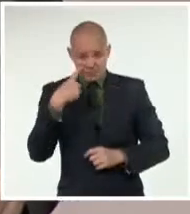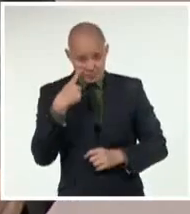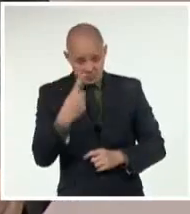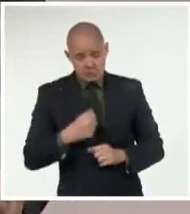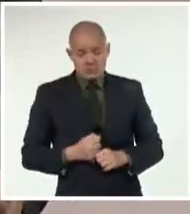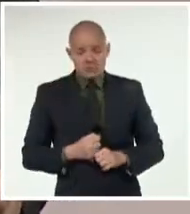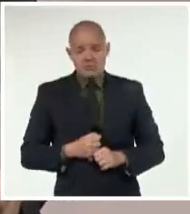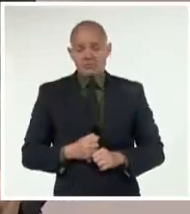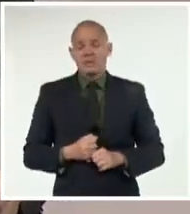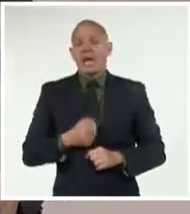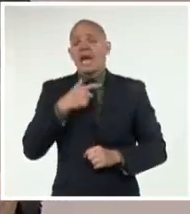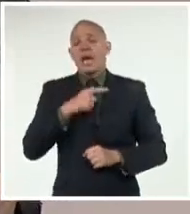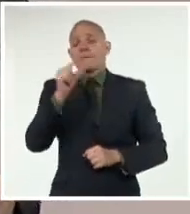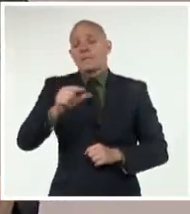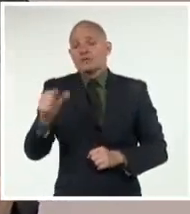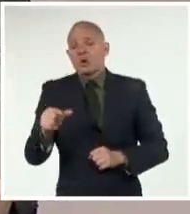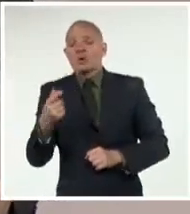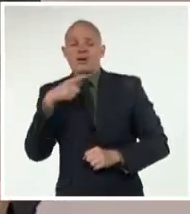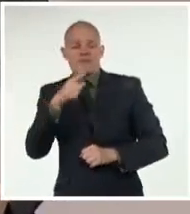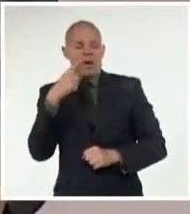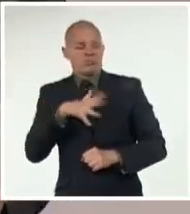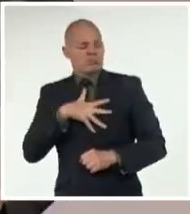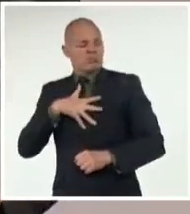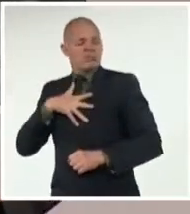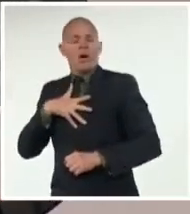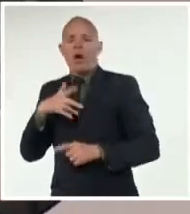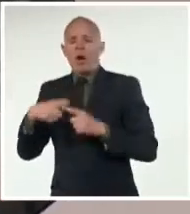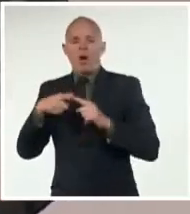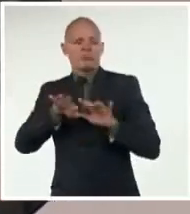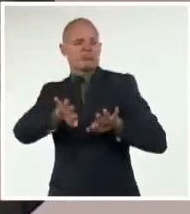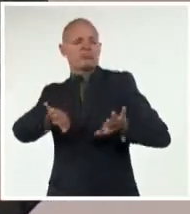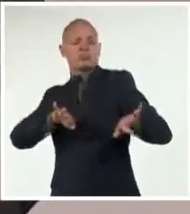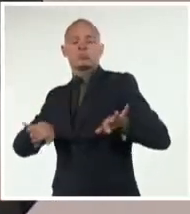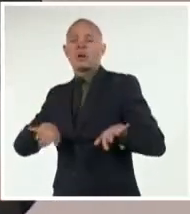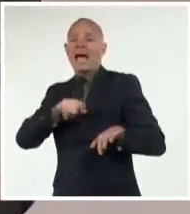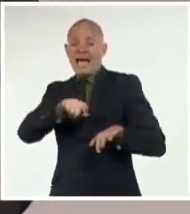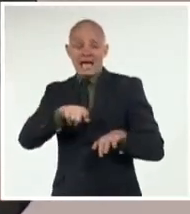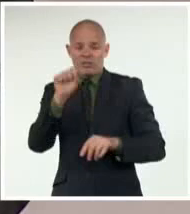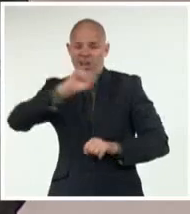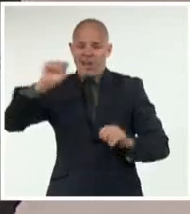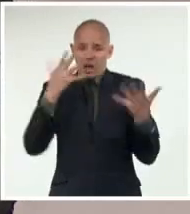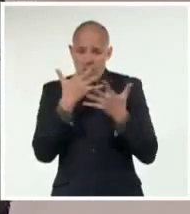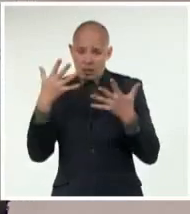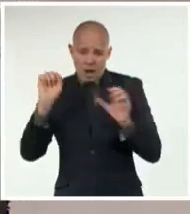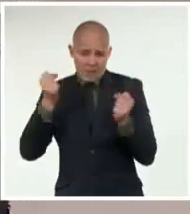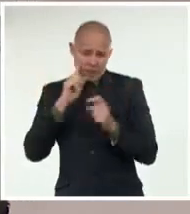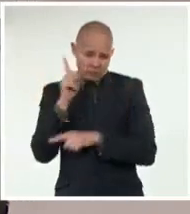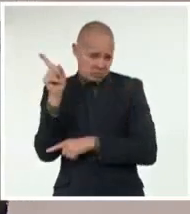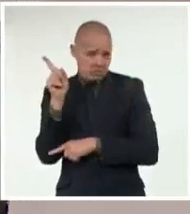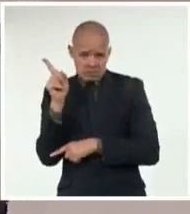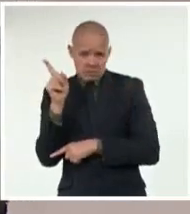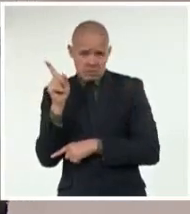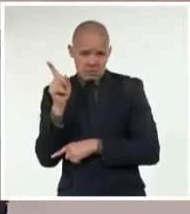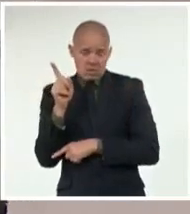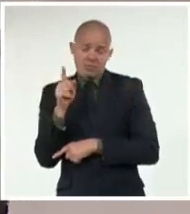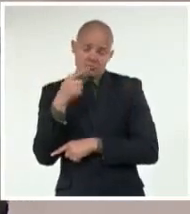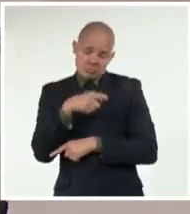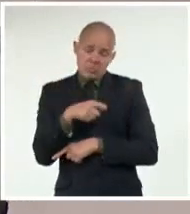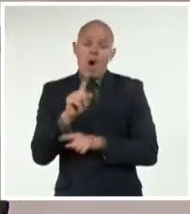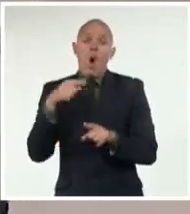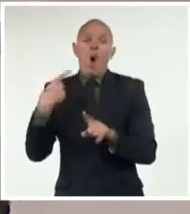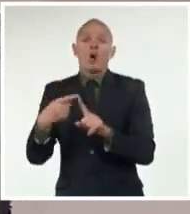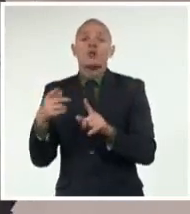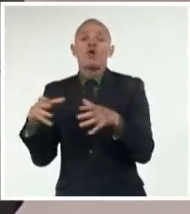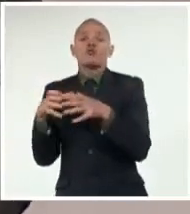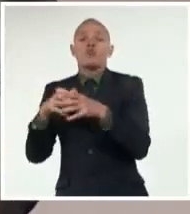los intereses de las fuerzas que representan al capital financiero internacional, a la contrarrevolución y